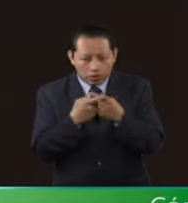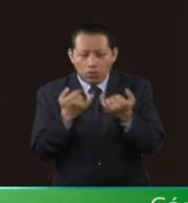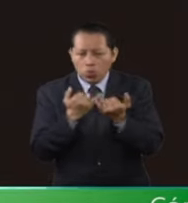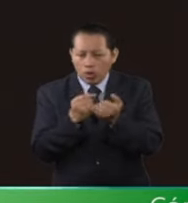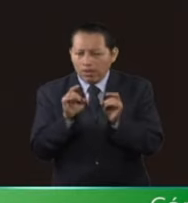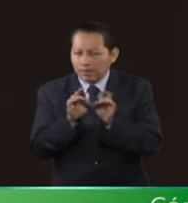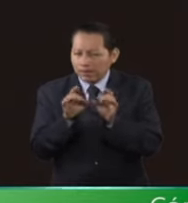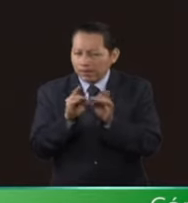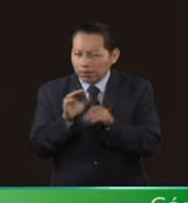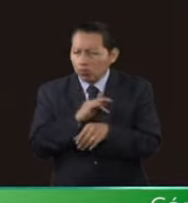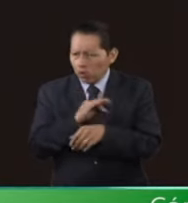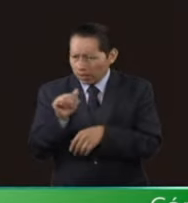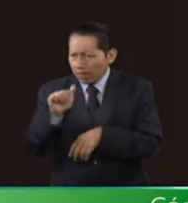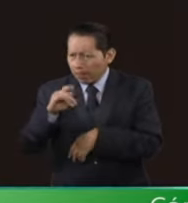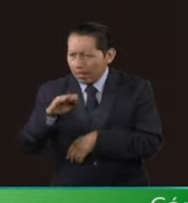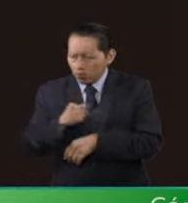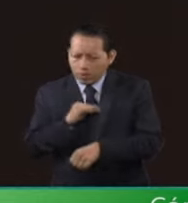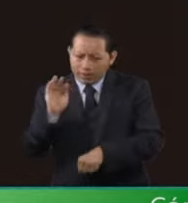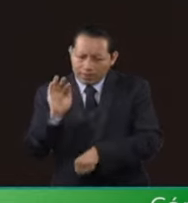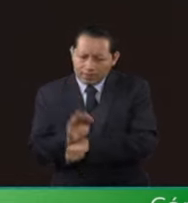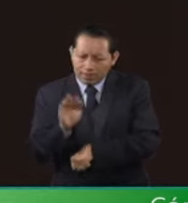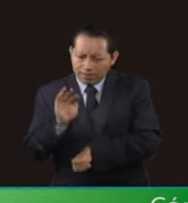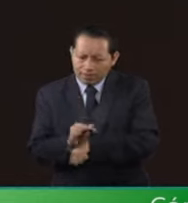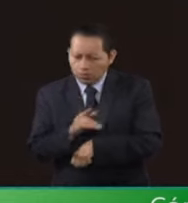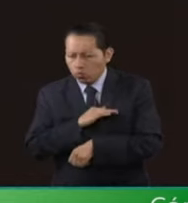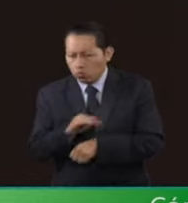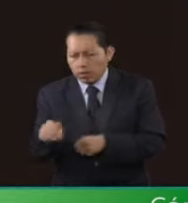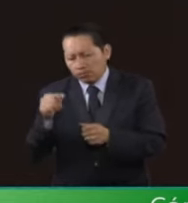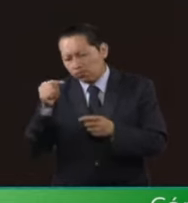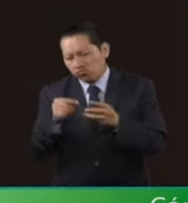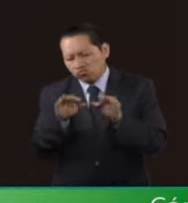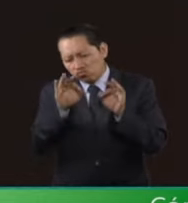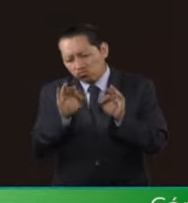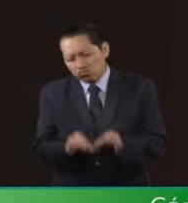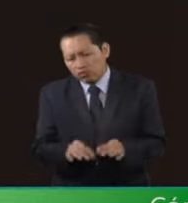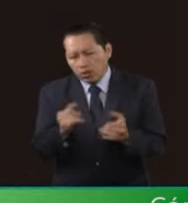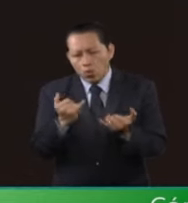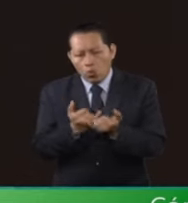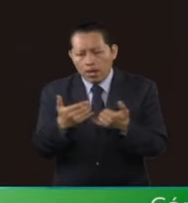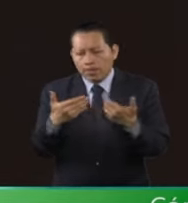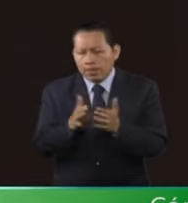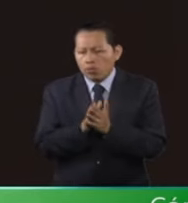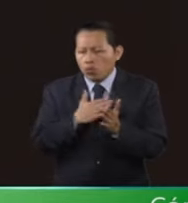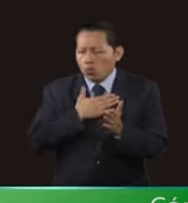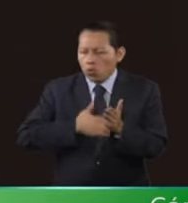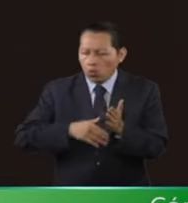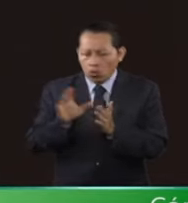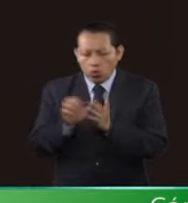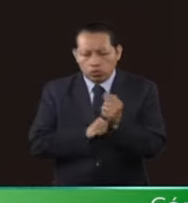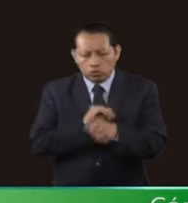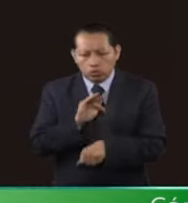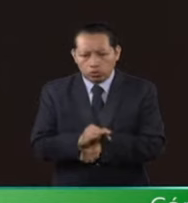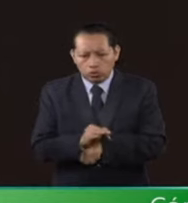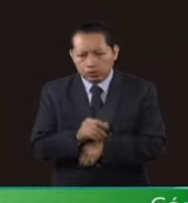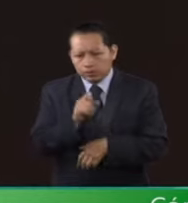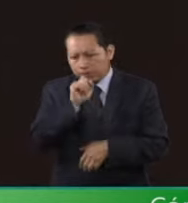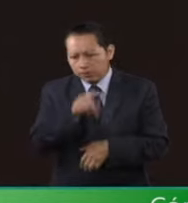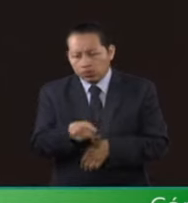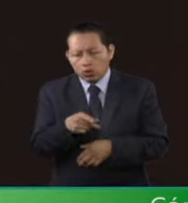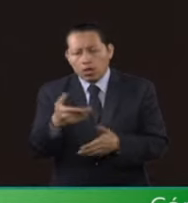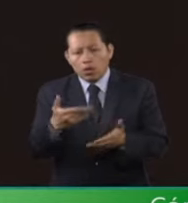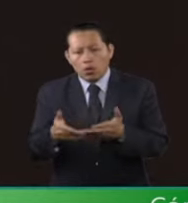controversias defienden y protegen nuestros principios, dignidad y cobijo democrático constitucional? Y lo peor aún